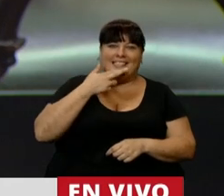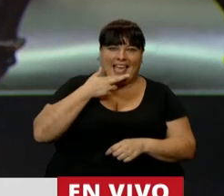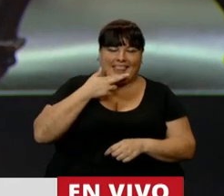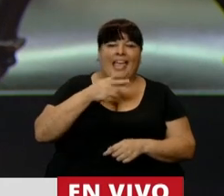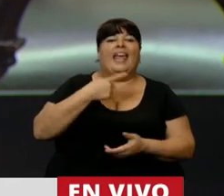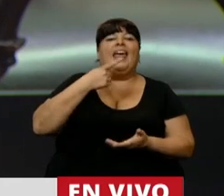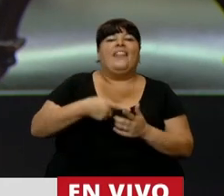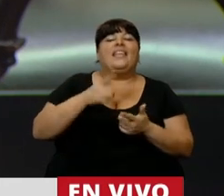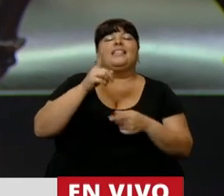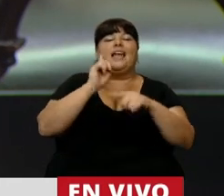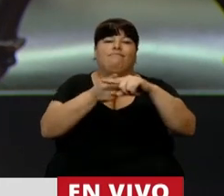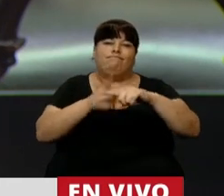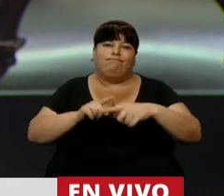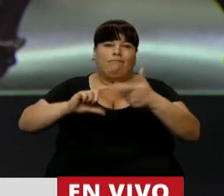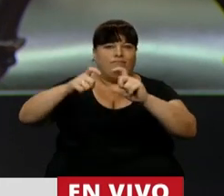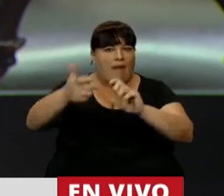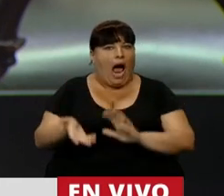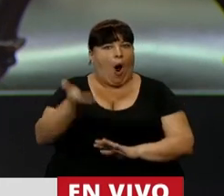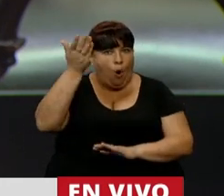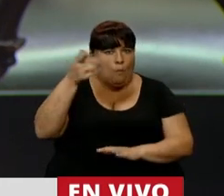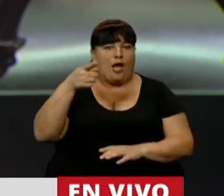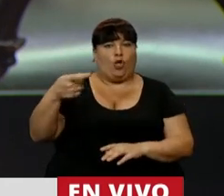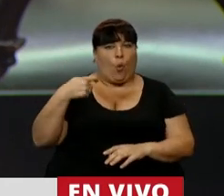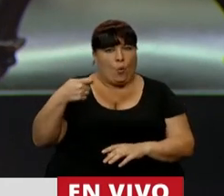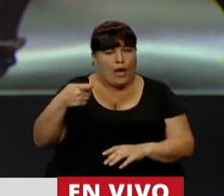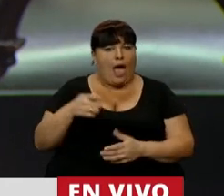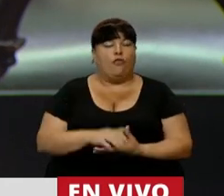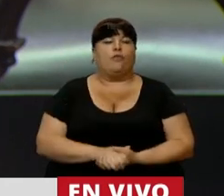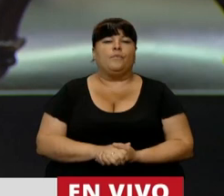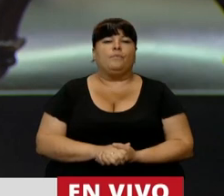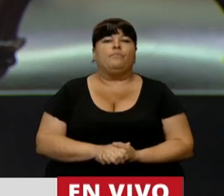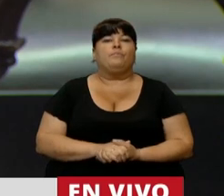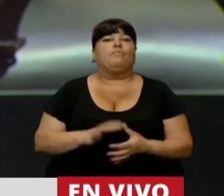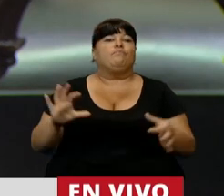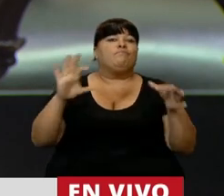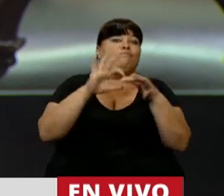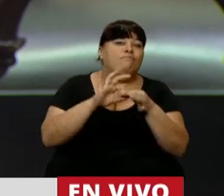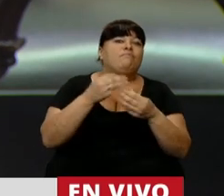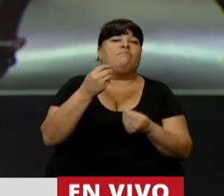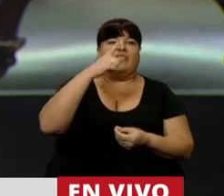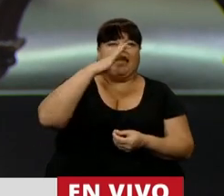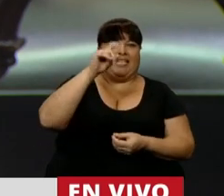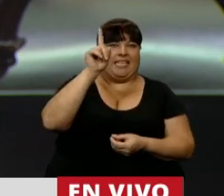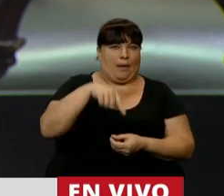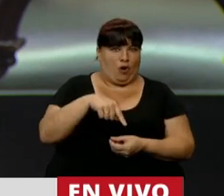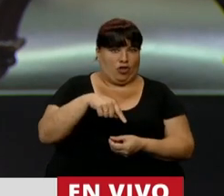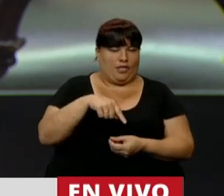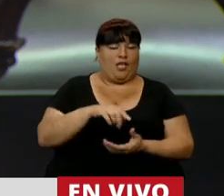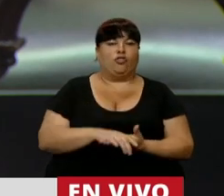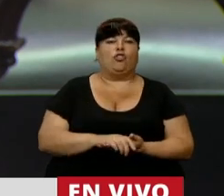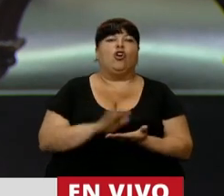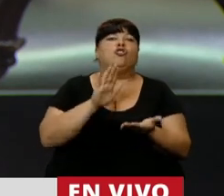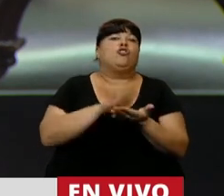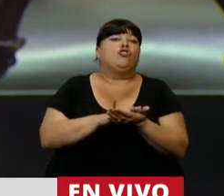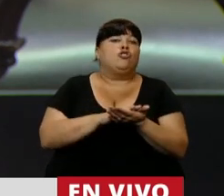que establecía una fórmula de actualización del haber jubilatorio en función de un 70% de